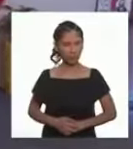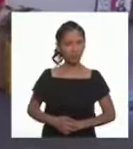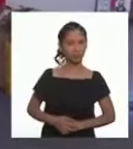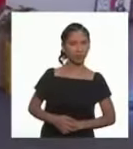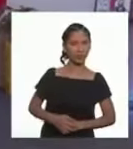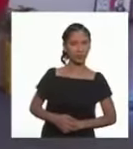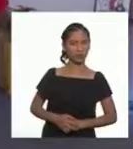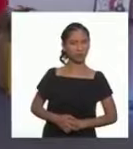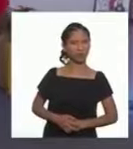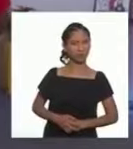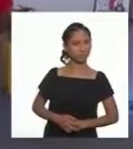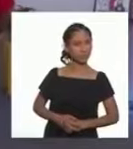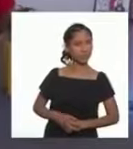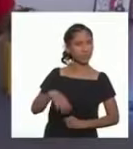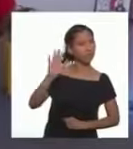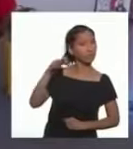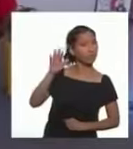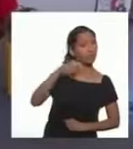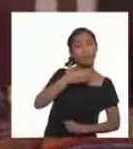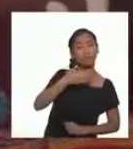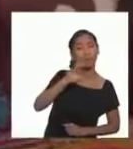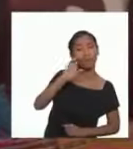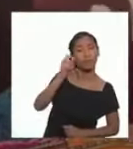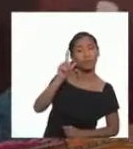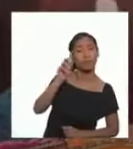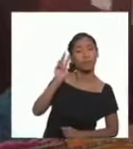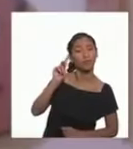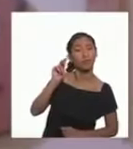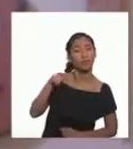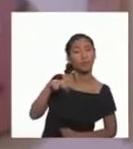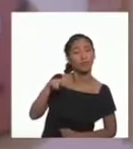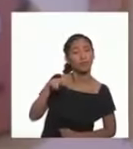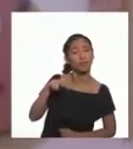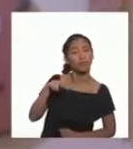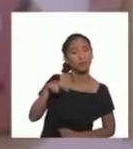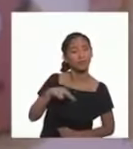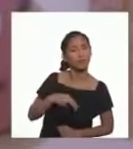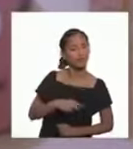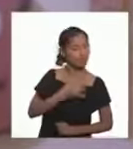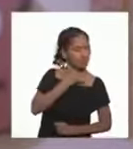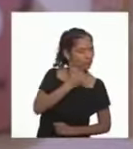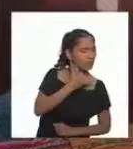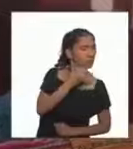Ay. Calcetín. Sí. ¿Qué te pasa?